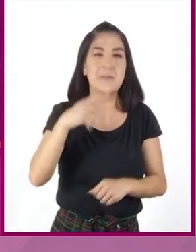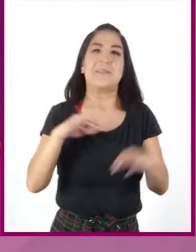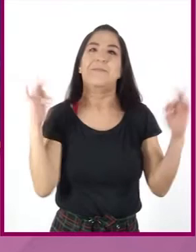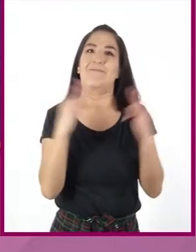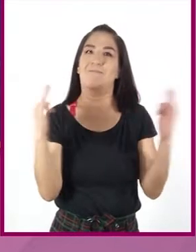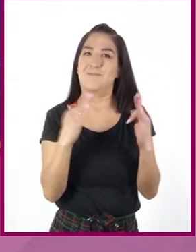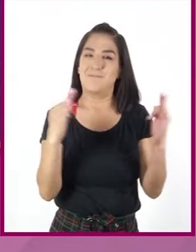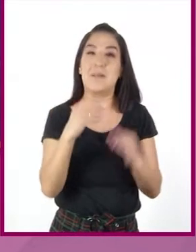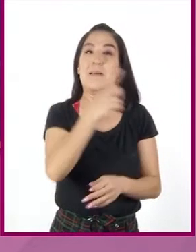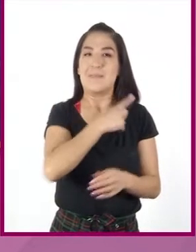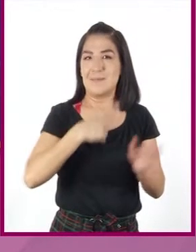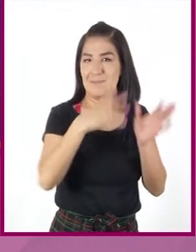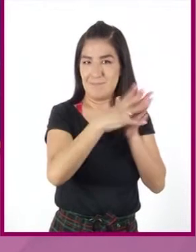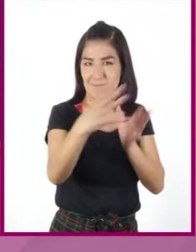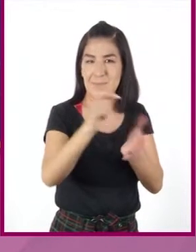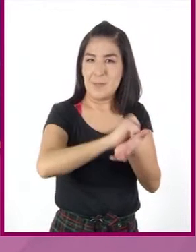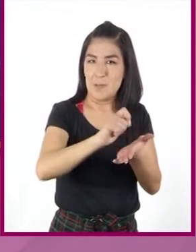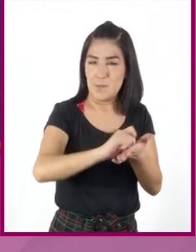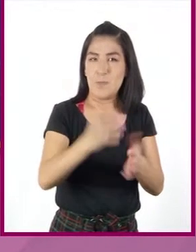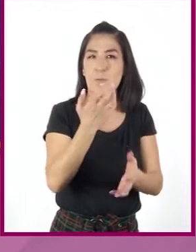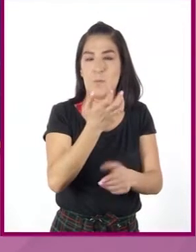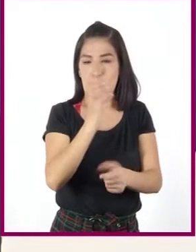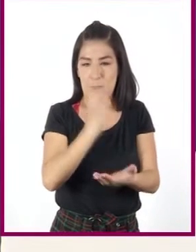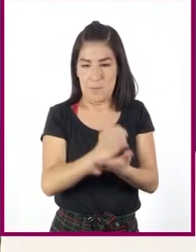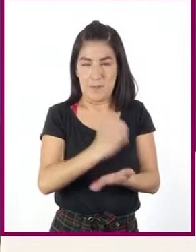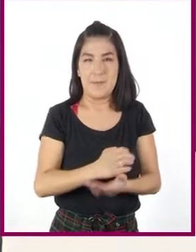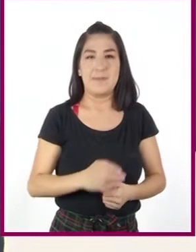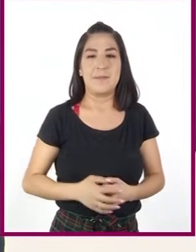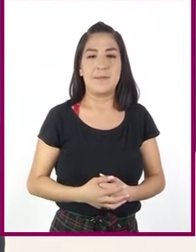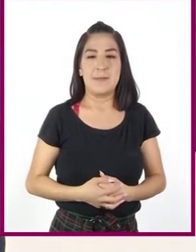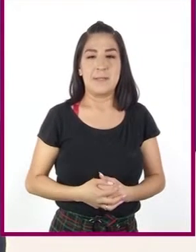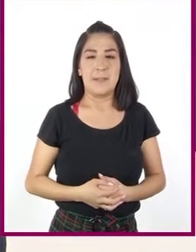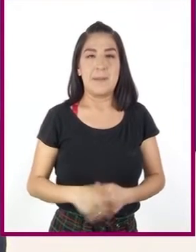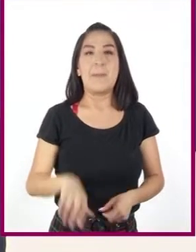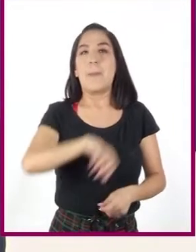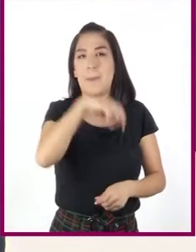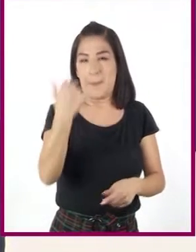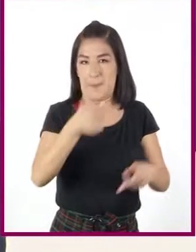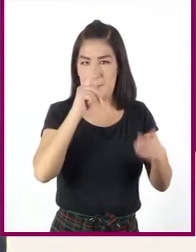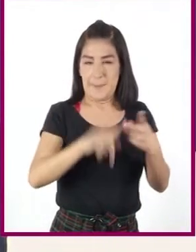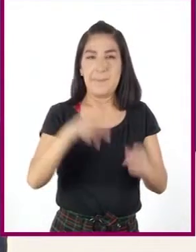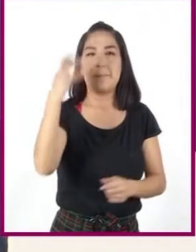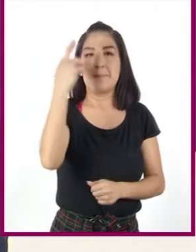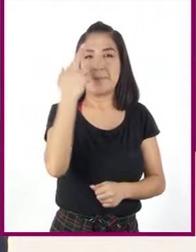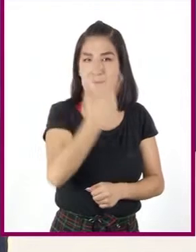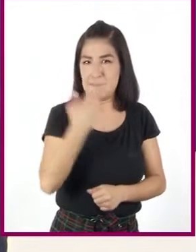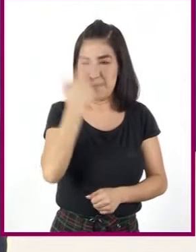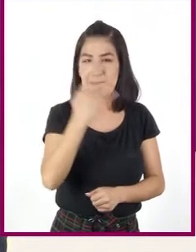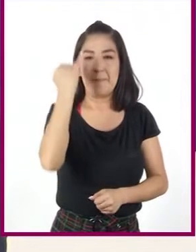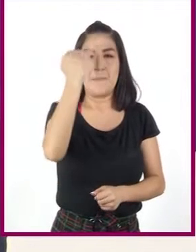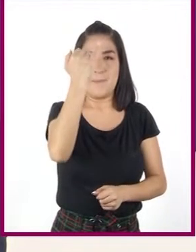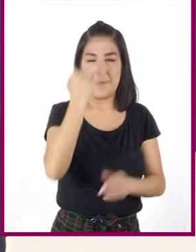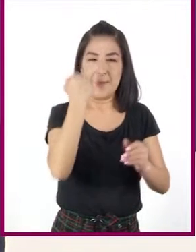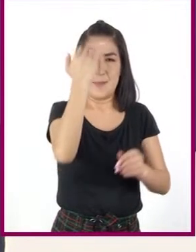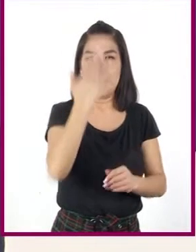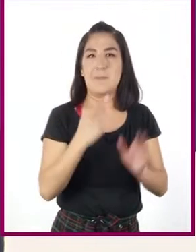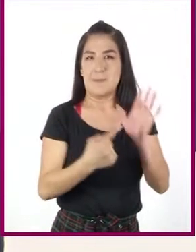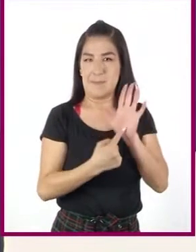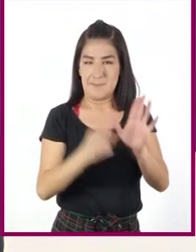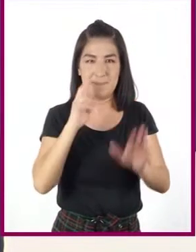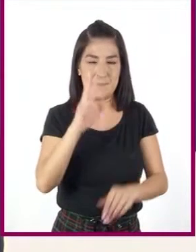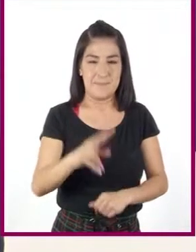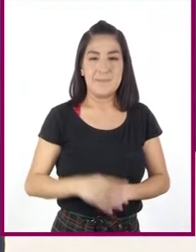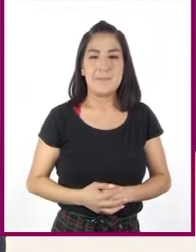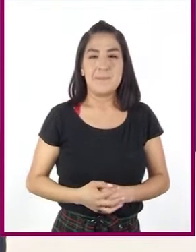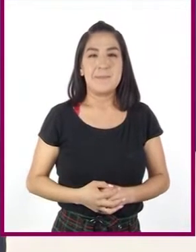frío, con una variante de 5 grados. Revisarán la siguiente imagen y esta vez presten mucha atención.